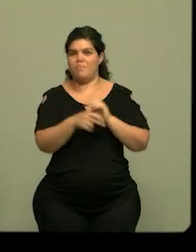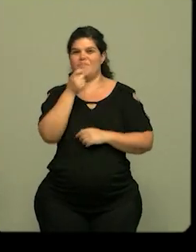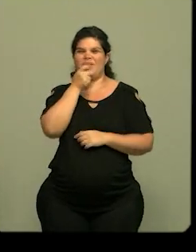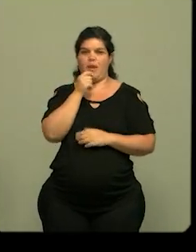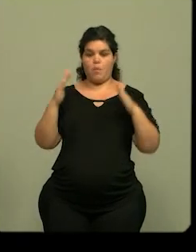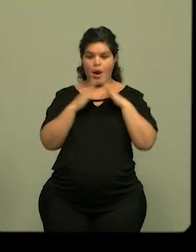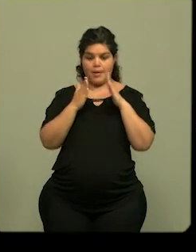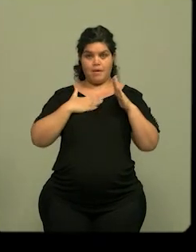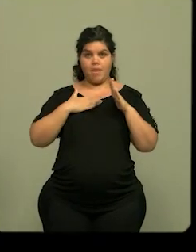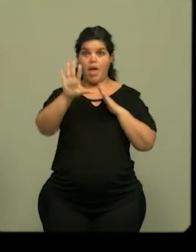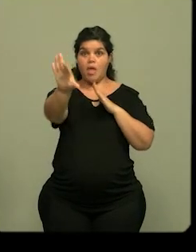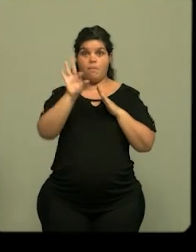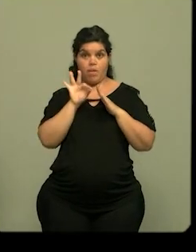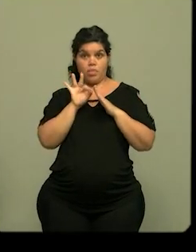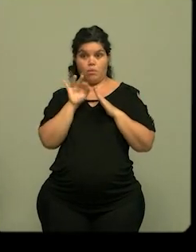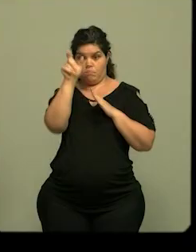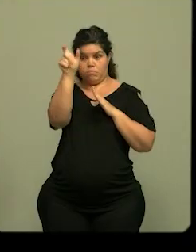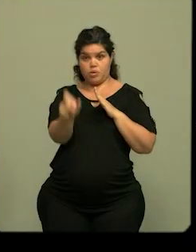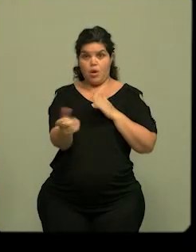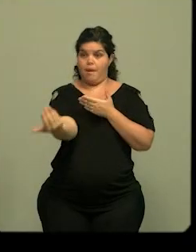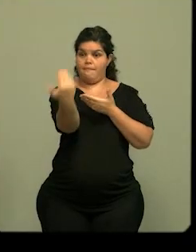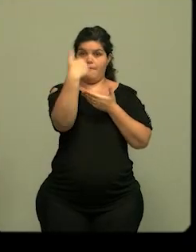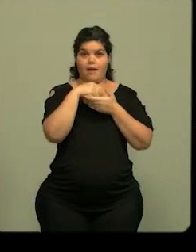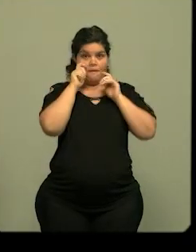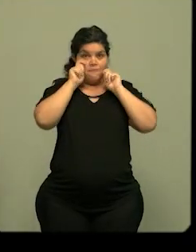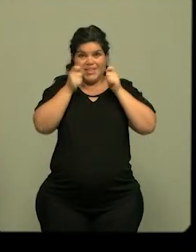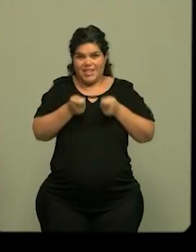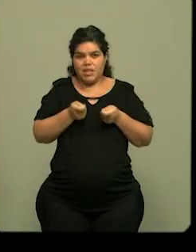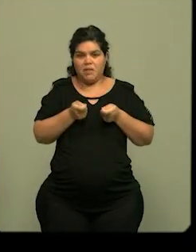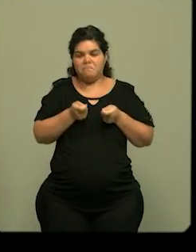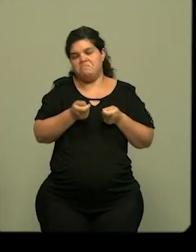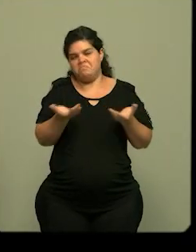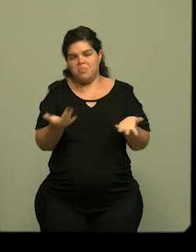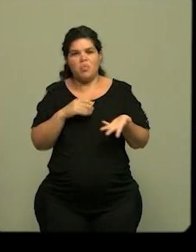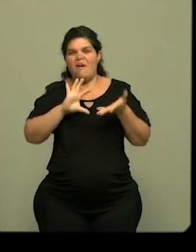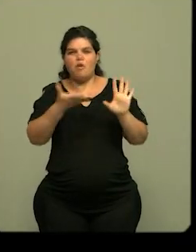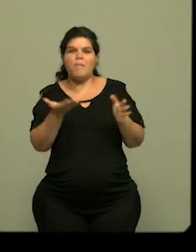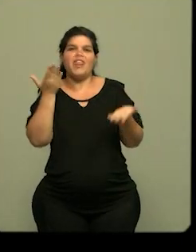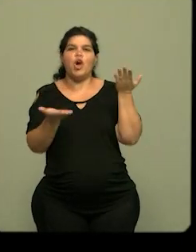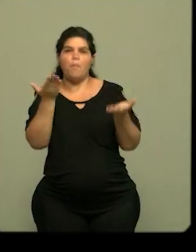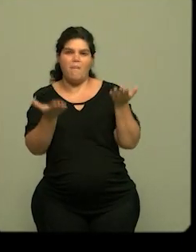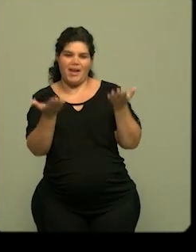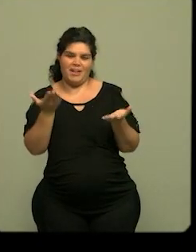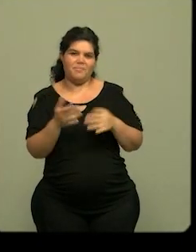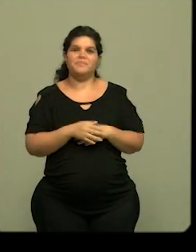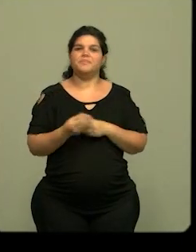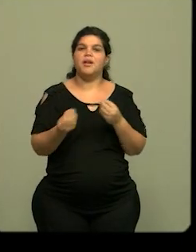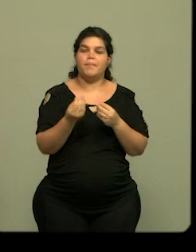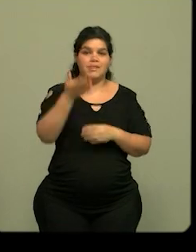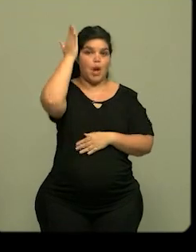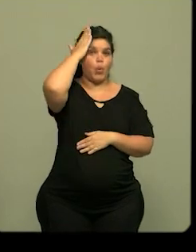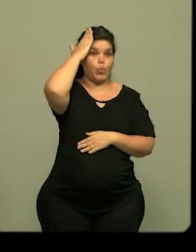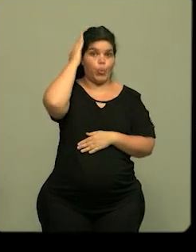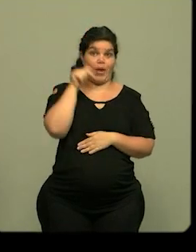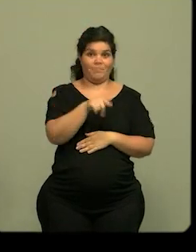de Claro. cultura, ¿no? Ujú. Y yo asemejo en términos así muy, muy burdos, ¿no? Que la cultura también es como cuando vos invitás a alguien